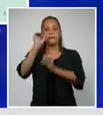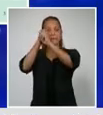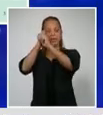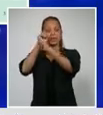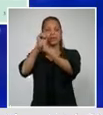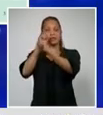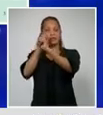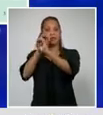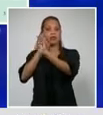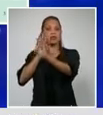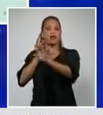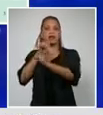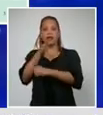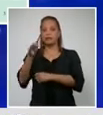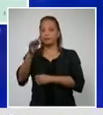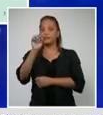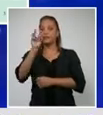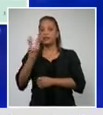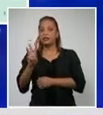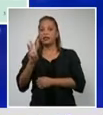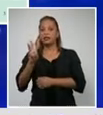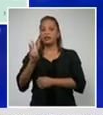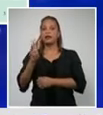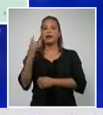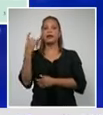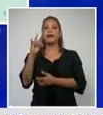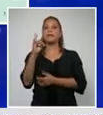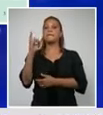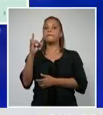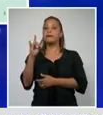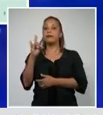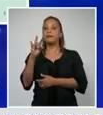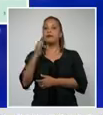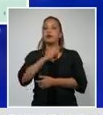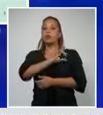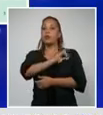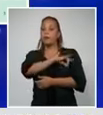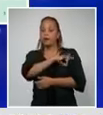La Palma y Los Palacios 1 de cada uno.